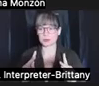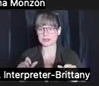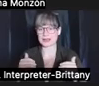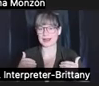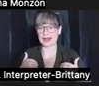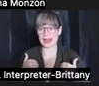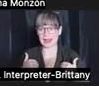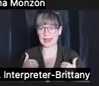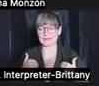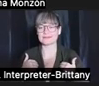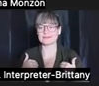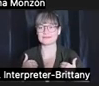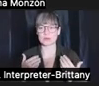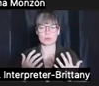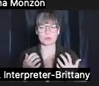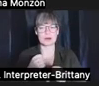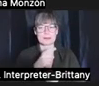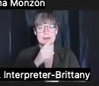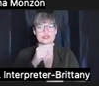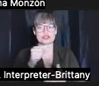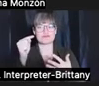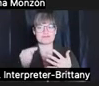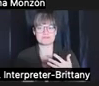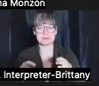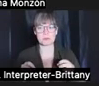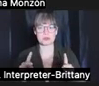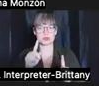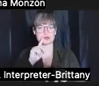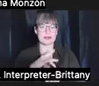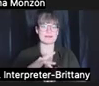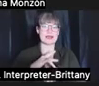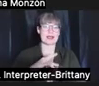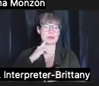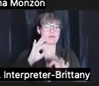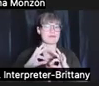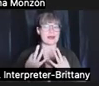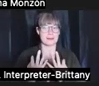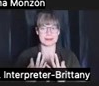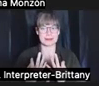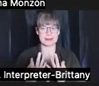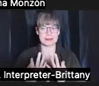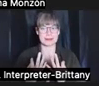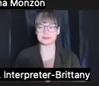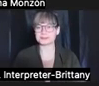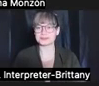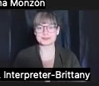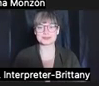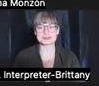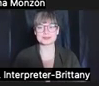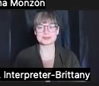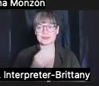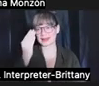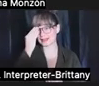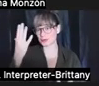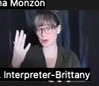las oportunidades posibles que se puedan, queremos que estas oportunidades estén disponibles para las familias. También